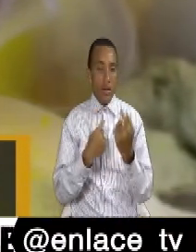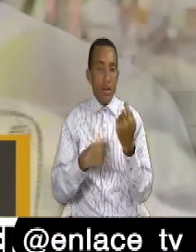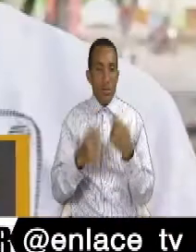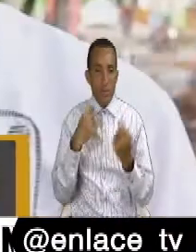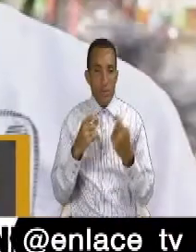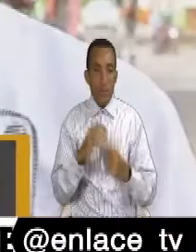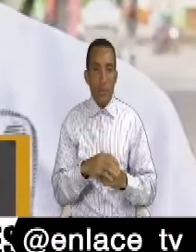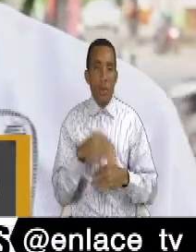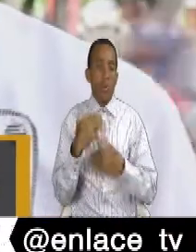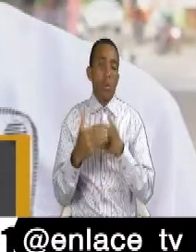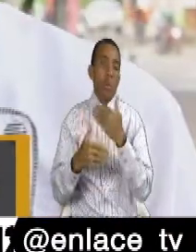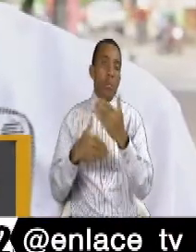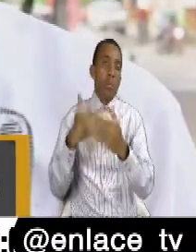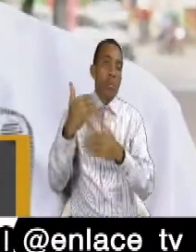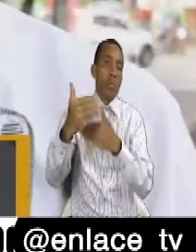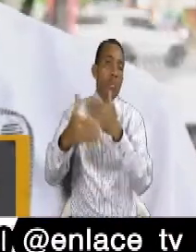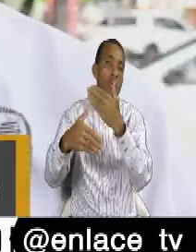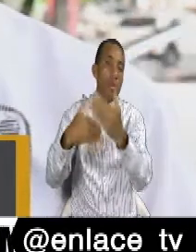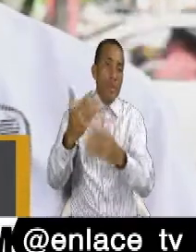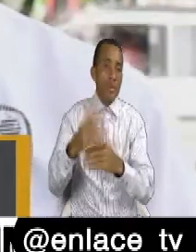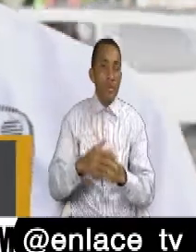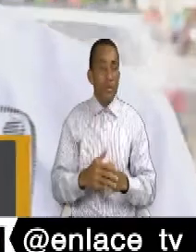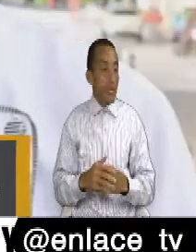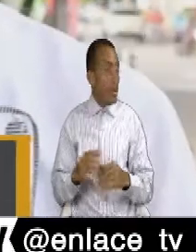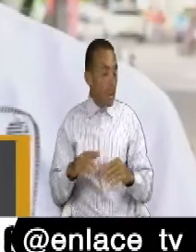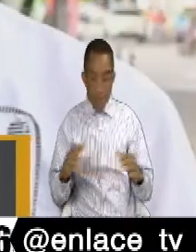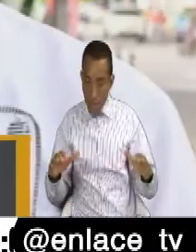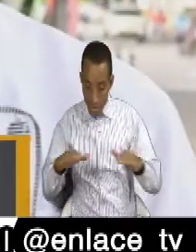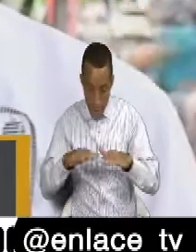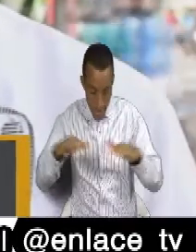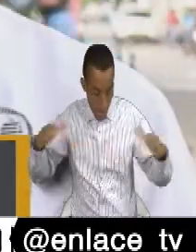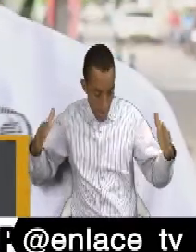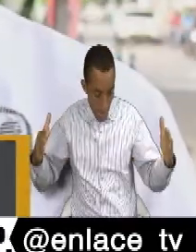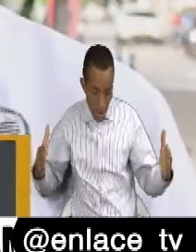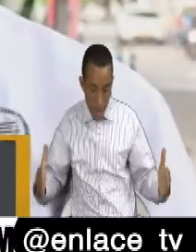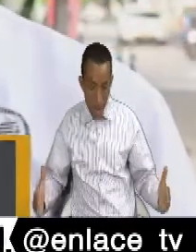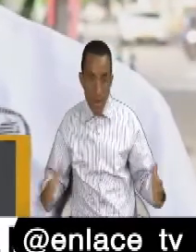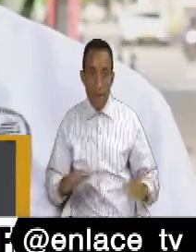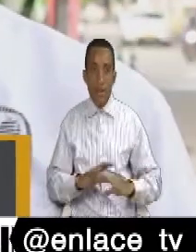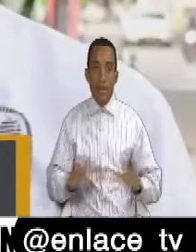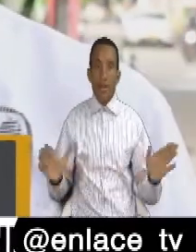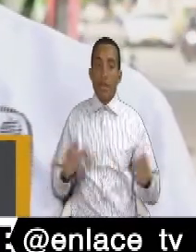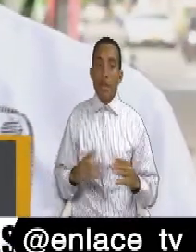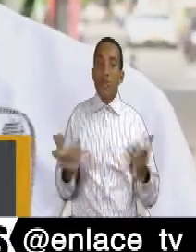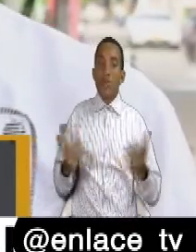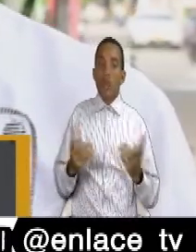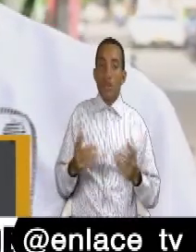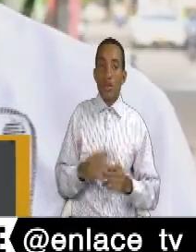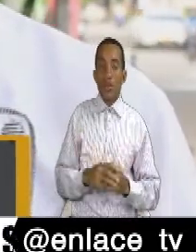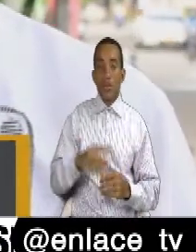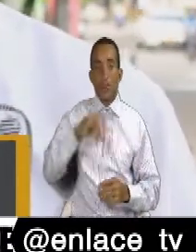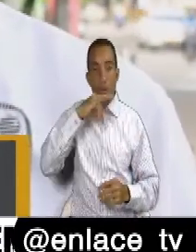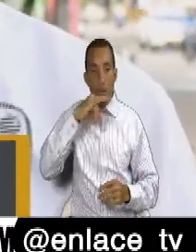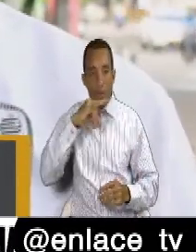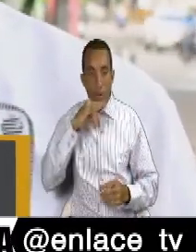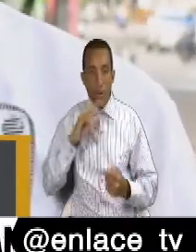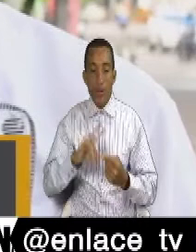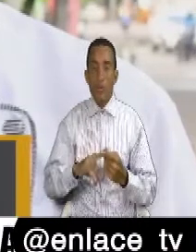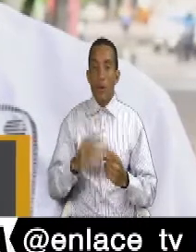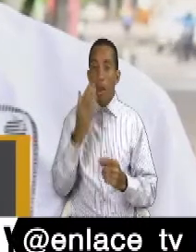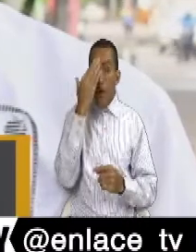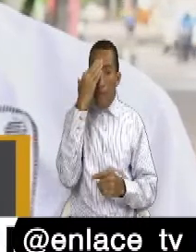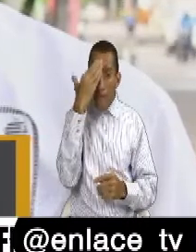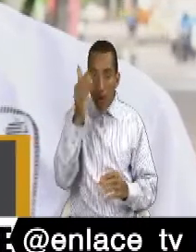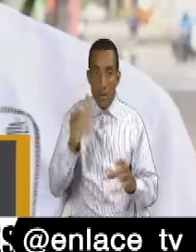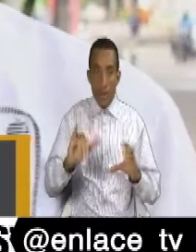Fueron pasando el tiempo. Conseguí un carro. Me la pasaba en Galán, en Torcoroma, al frente de Jumbo,